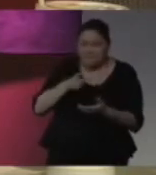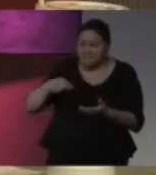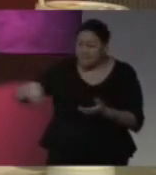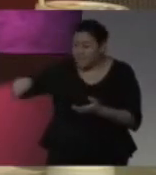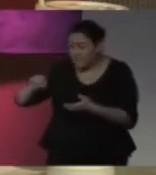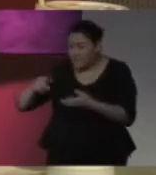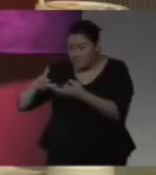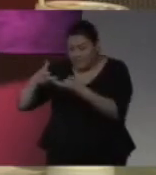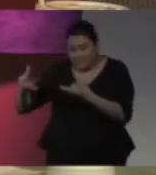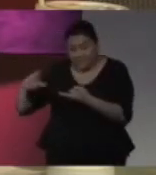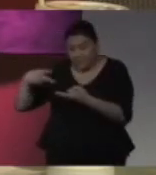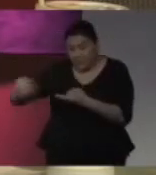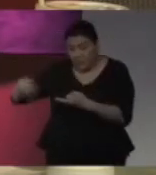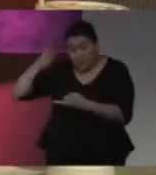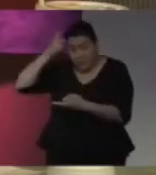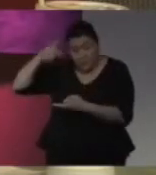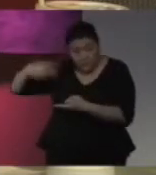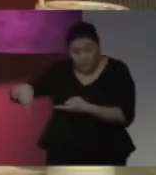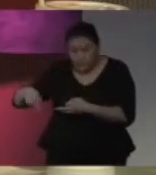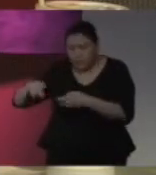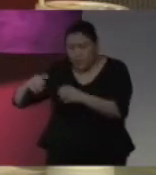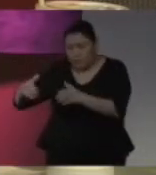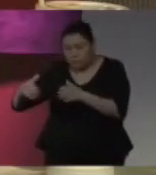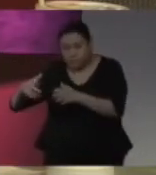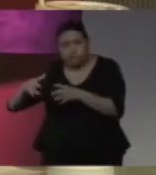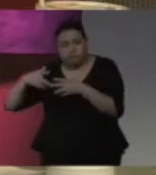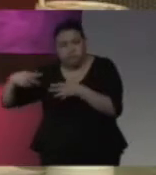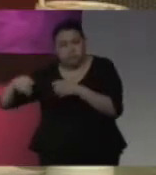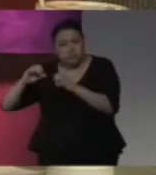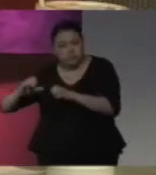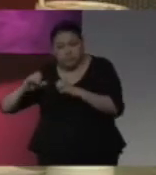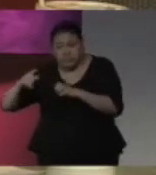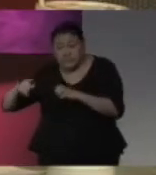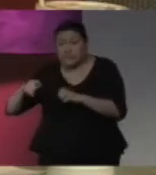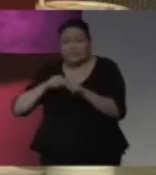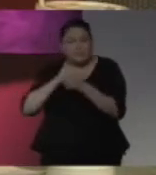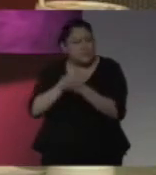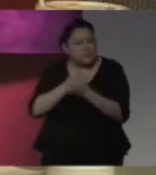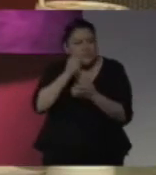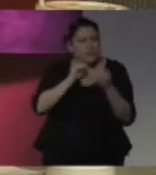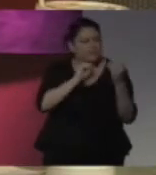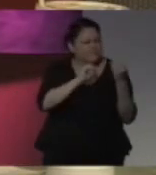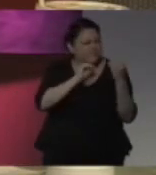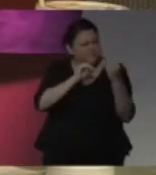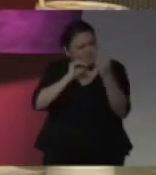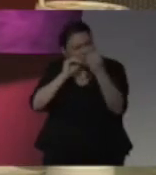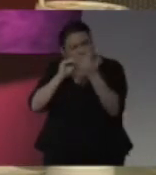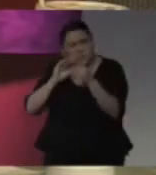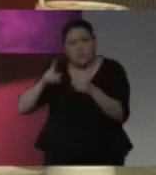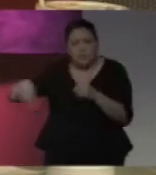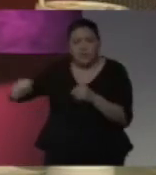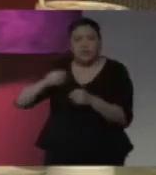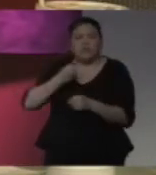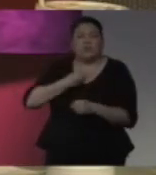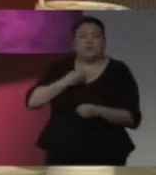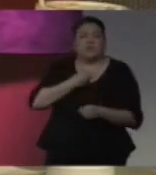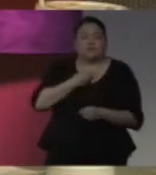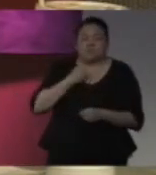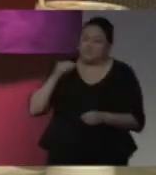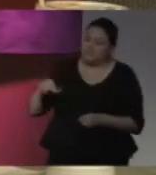historia para los pueblos indígenas. La lucha por la tierra es el motor de la historia, y porque al final de